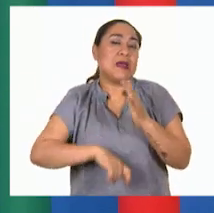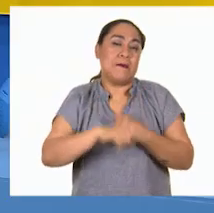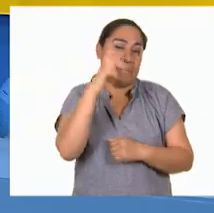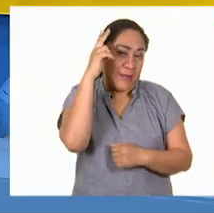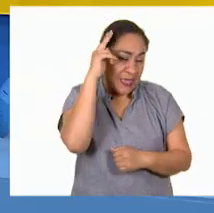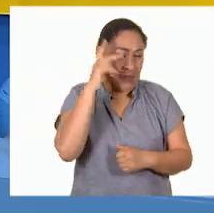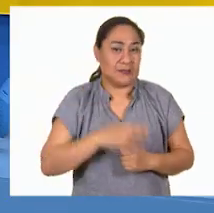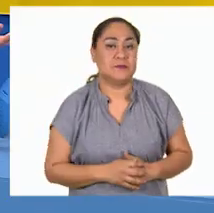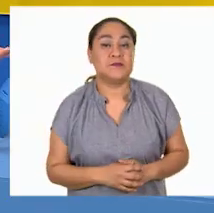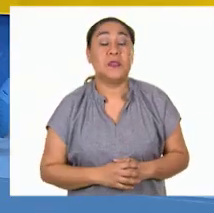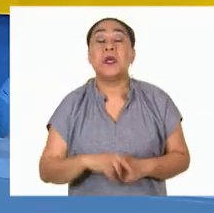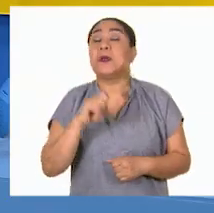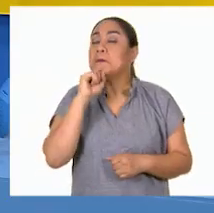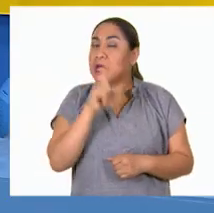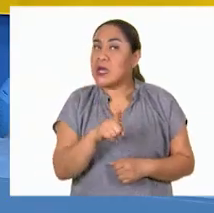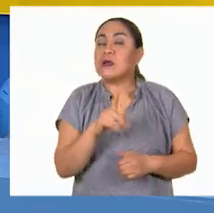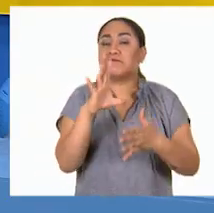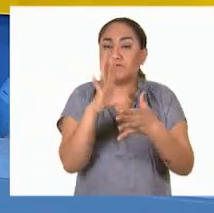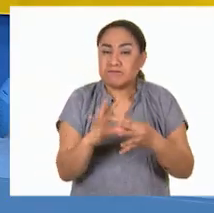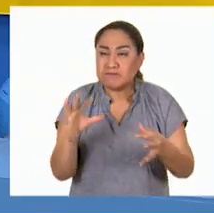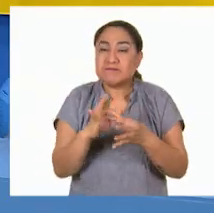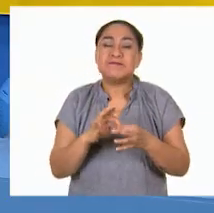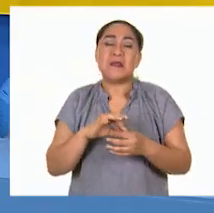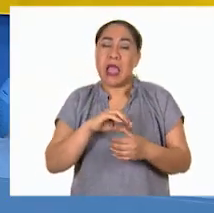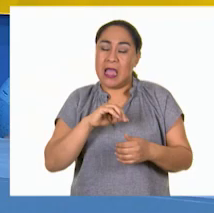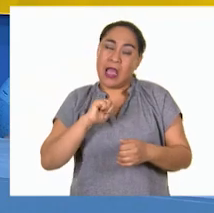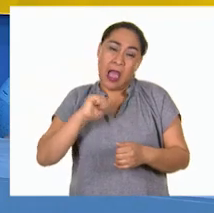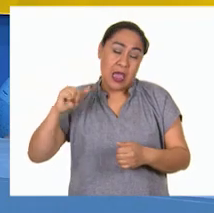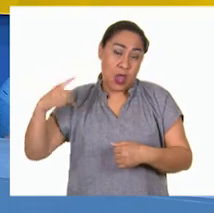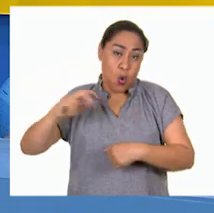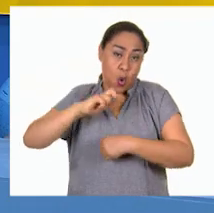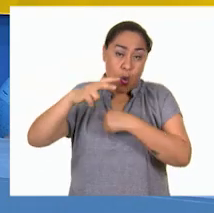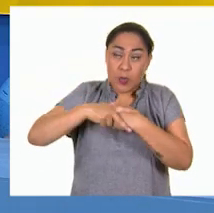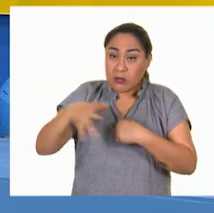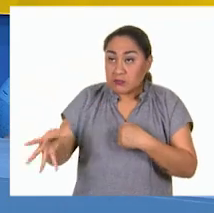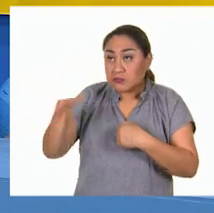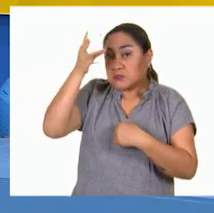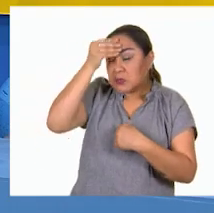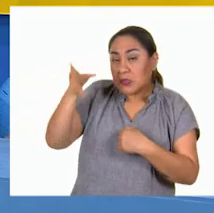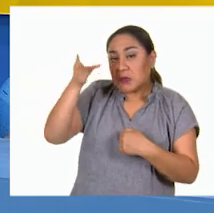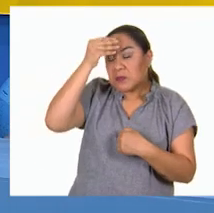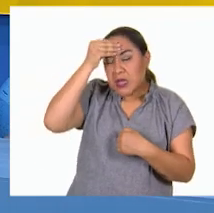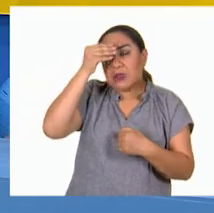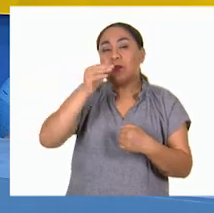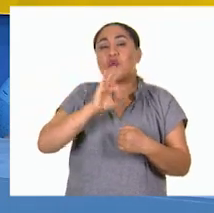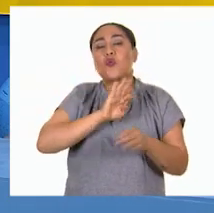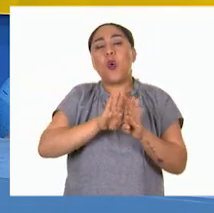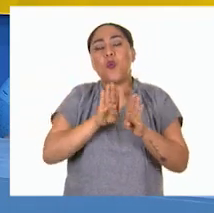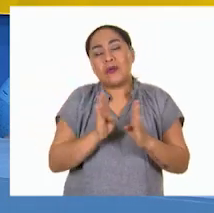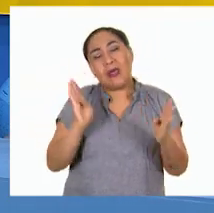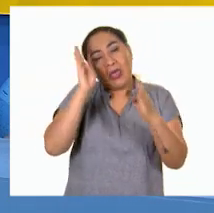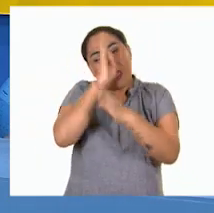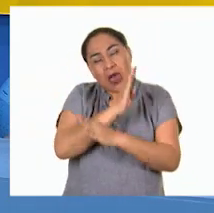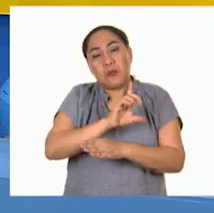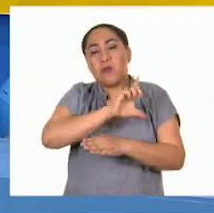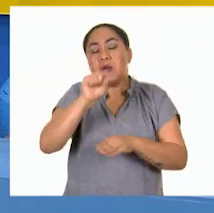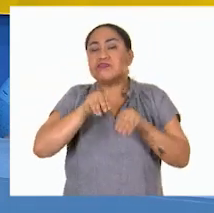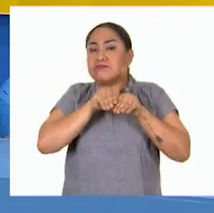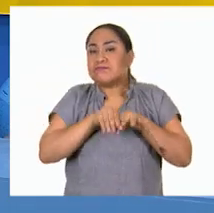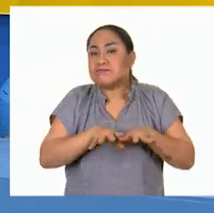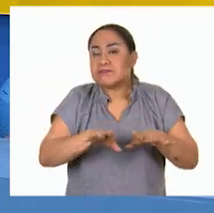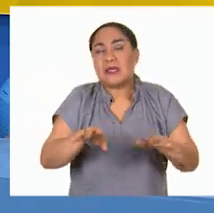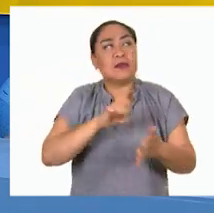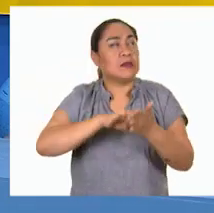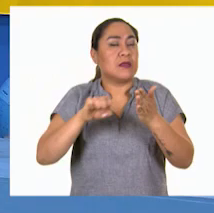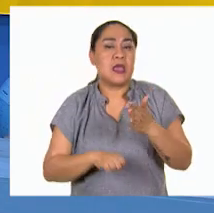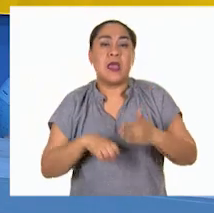Artes. También vimos que la influencia europea impactó en ciertas formas de entretenimiento que poco a poco comenzaron a popularizarse, como